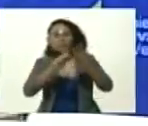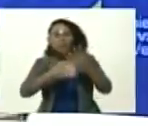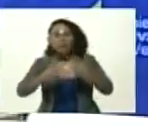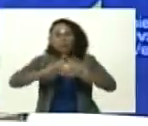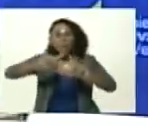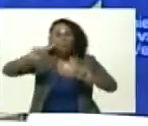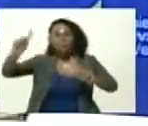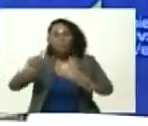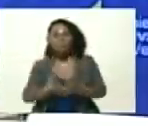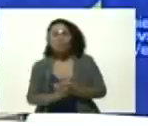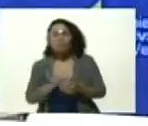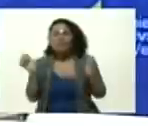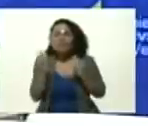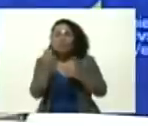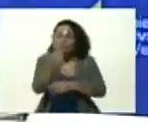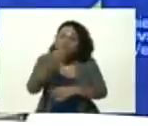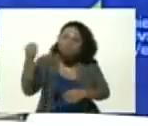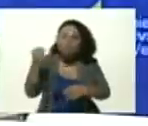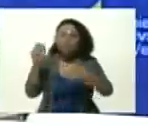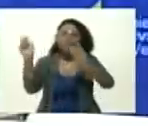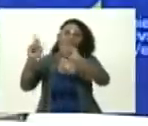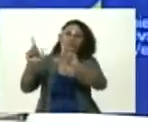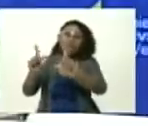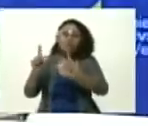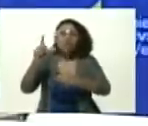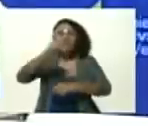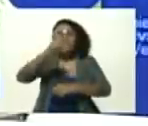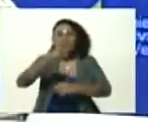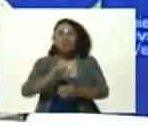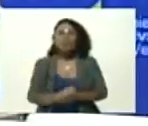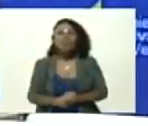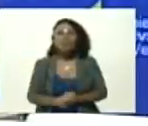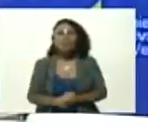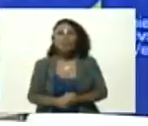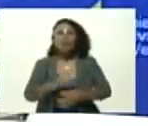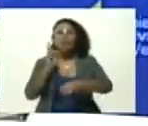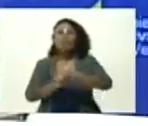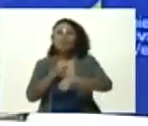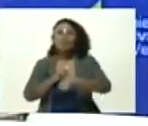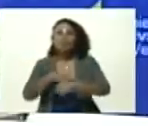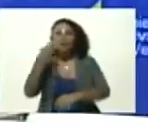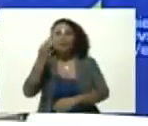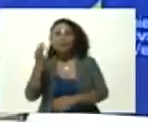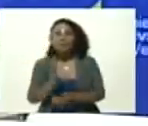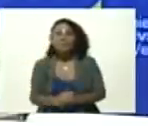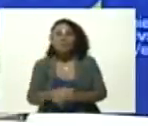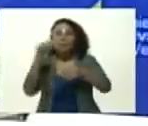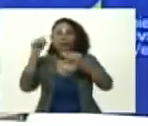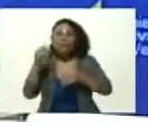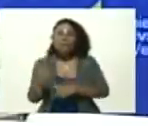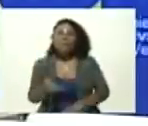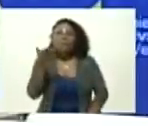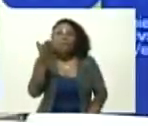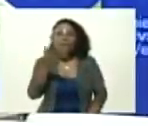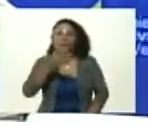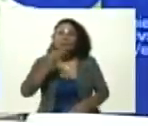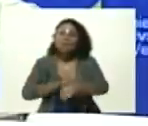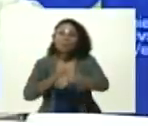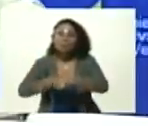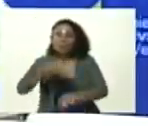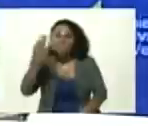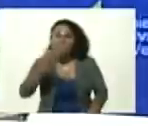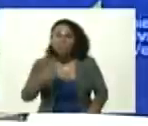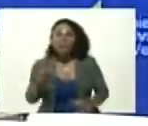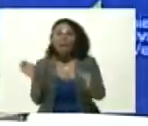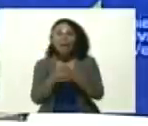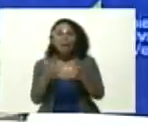eléctricos, neveras, televisores, lo que necesiten, en tiempo real. Aquí vale el tiempo real. El equipo